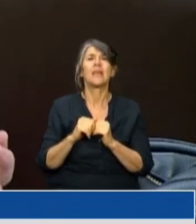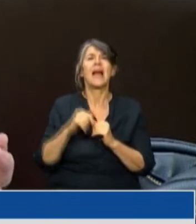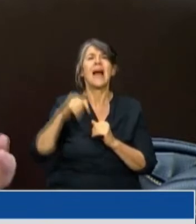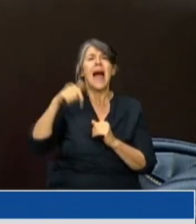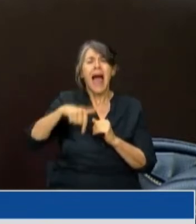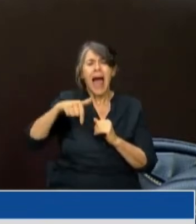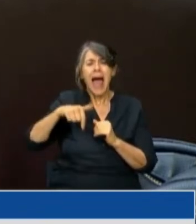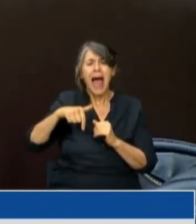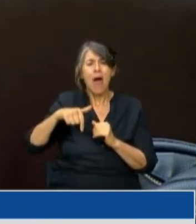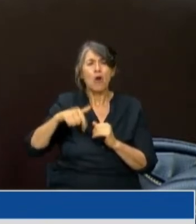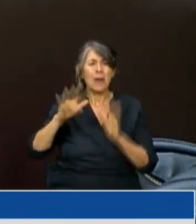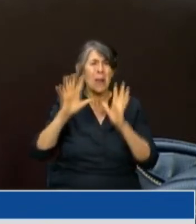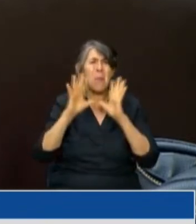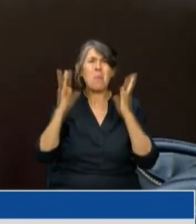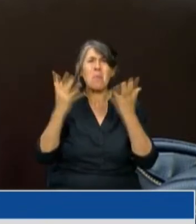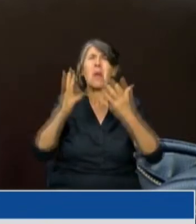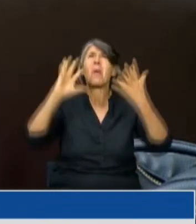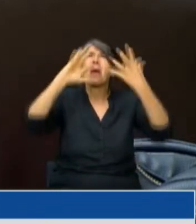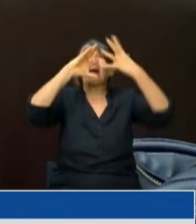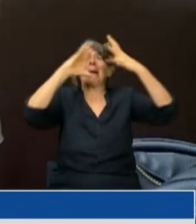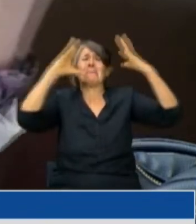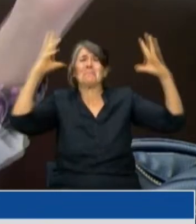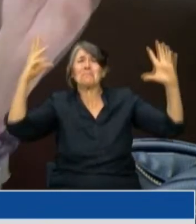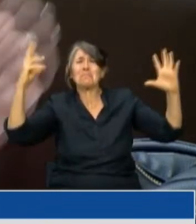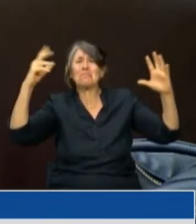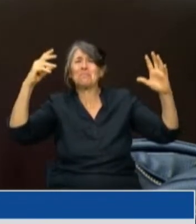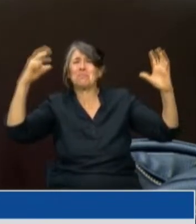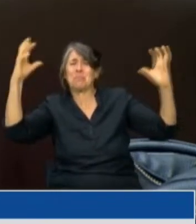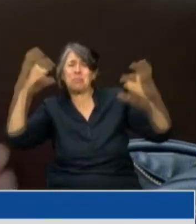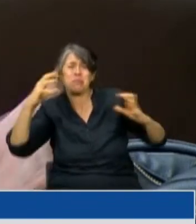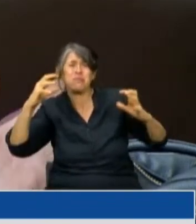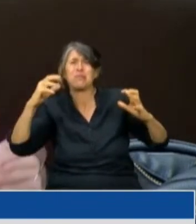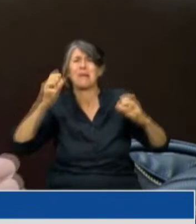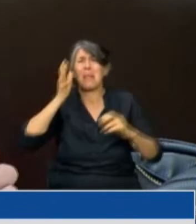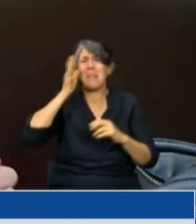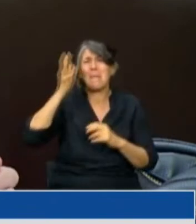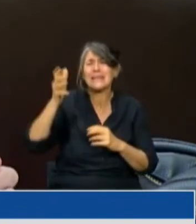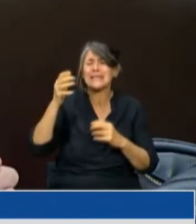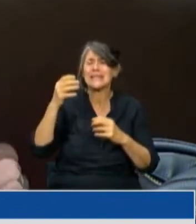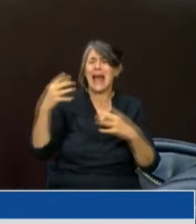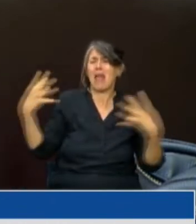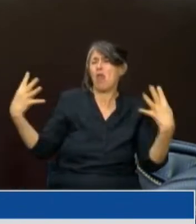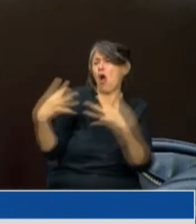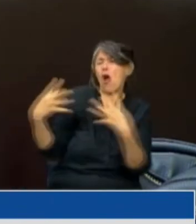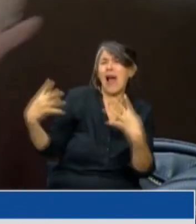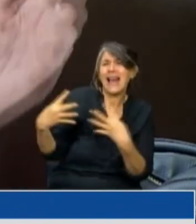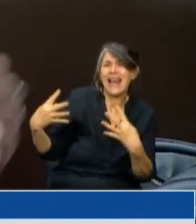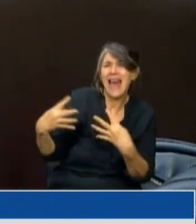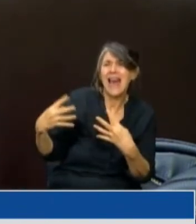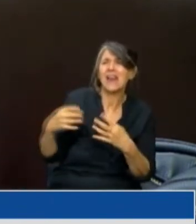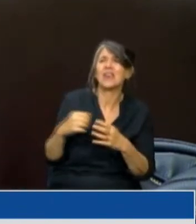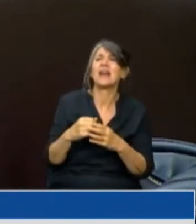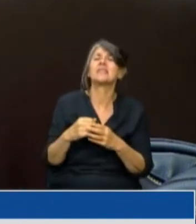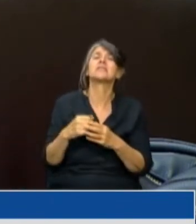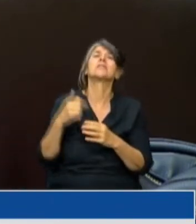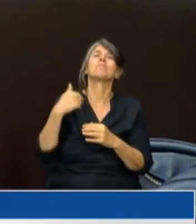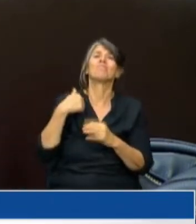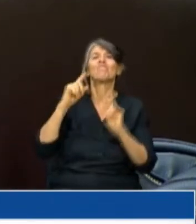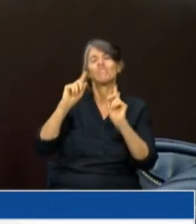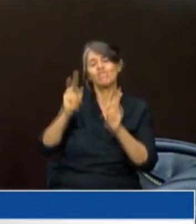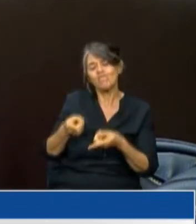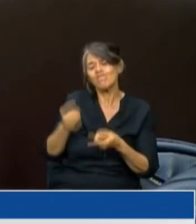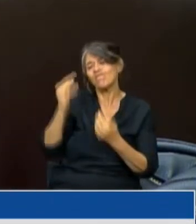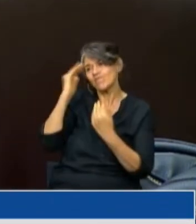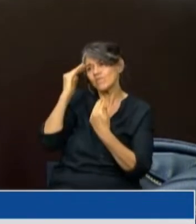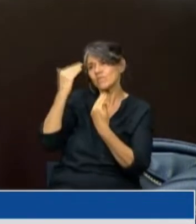humanidad catástrofes climáticas, conflictos, guerras. Mi solidaridad con el